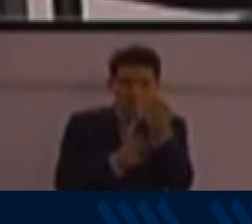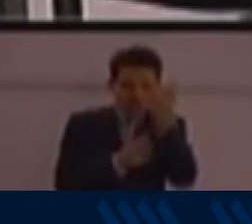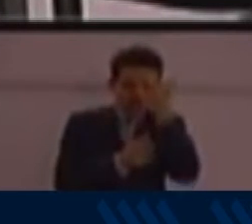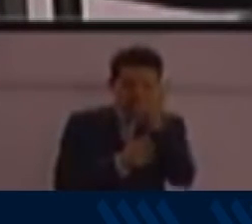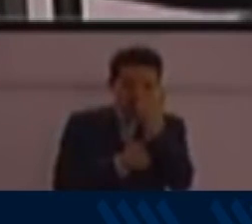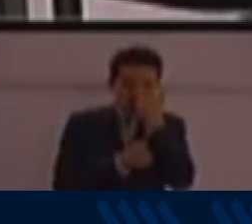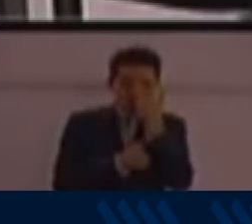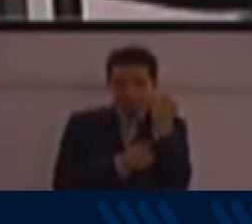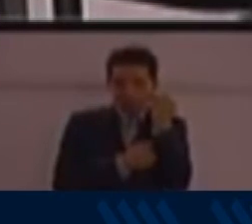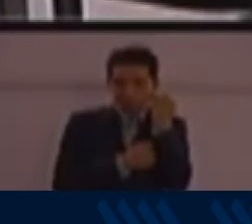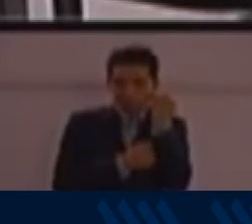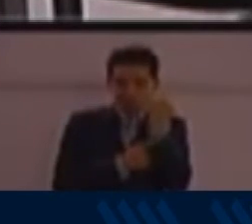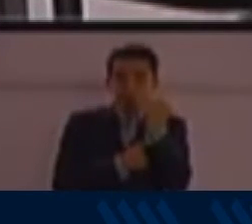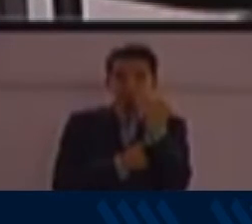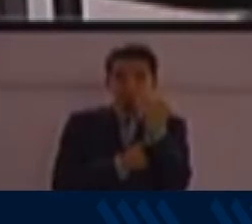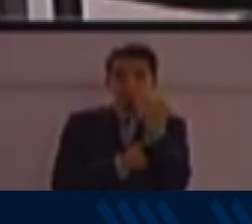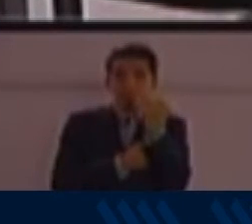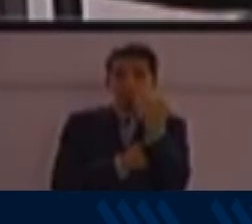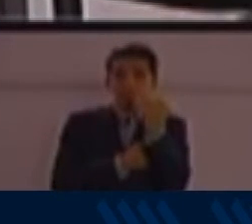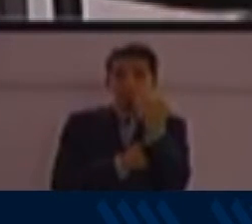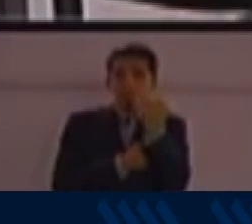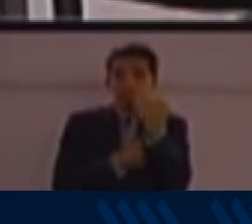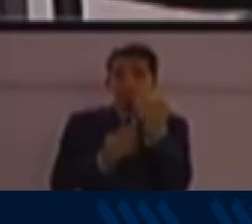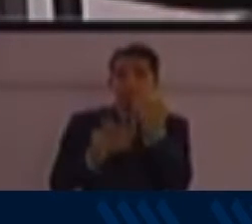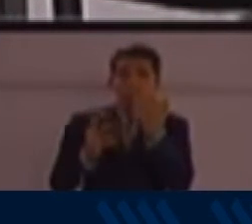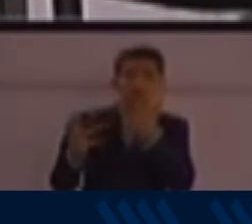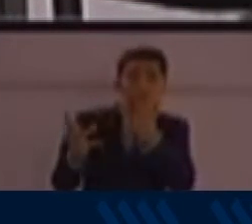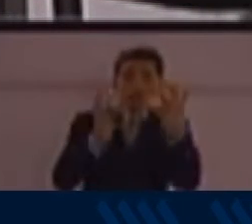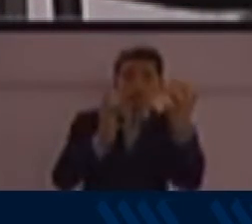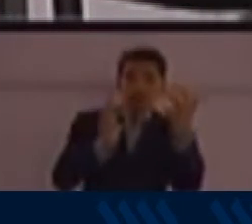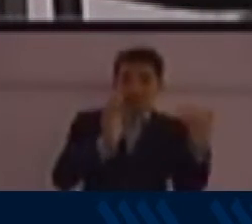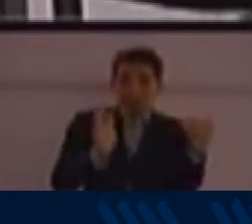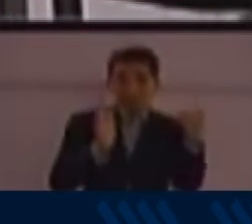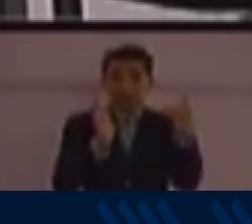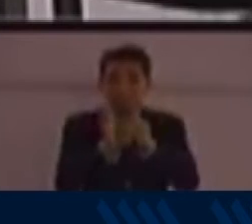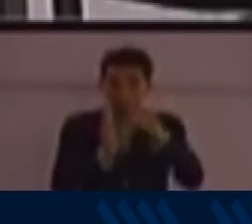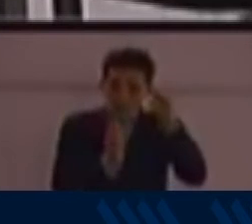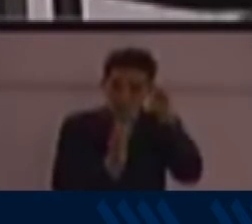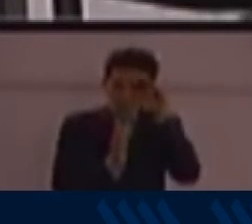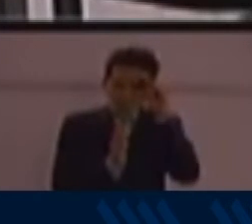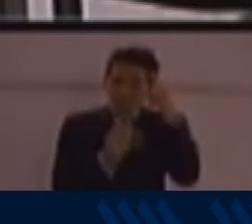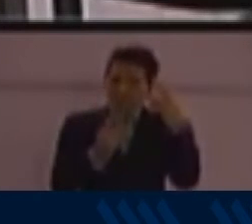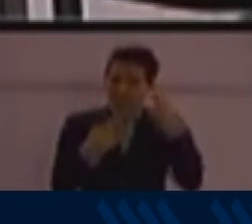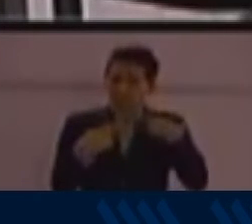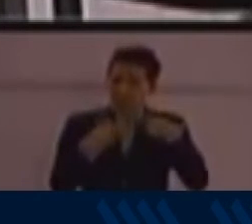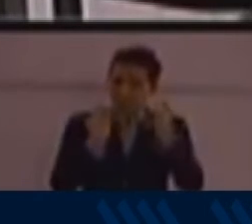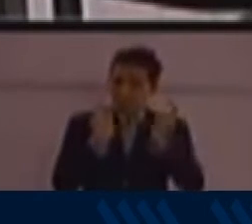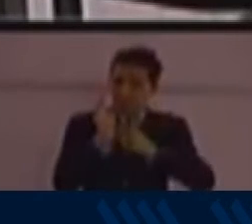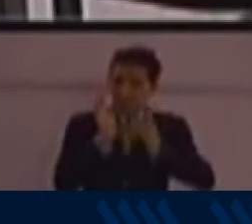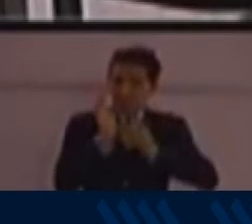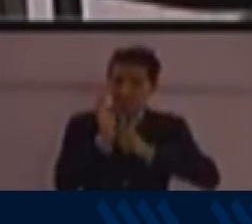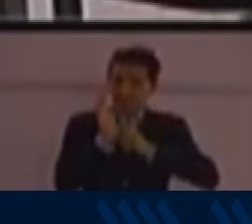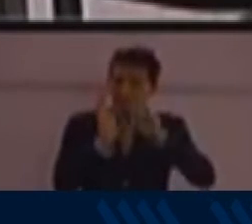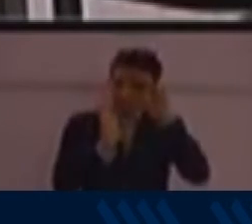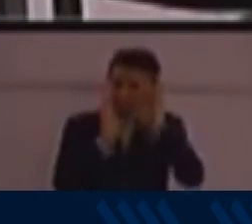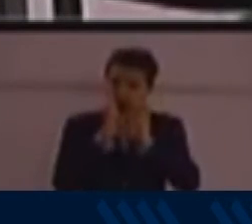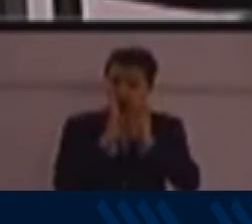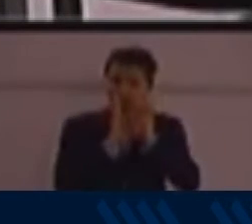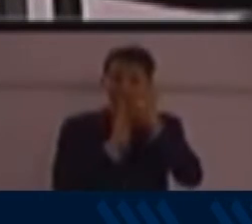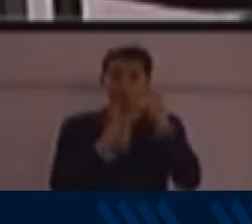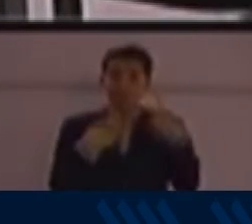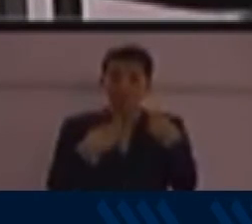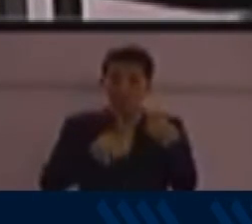hasta ochocientos mil consultas el pico mayor y